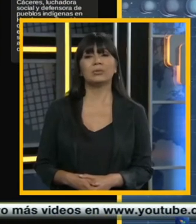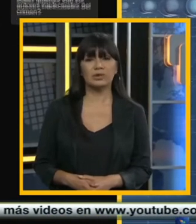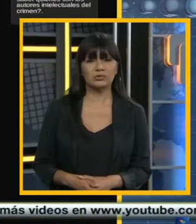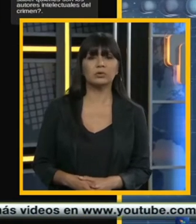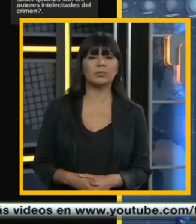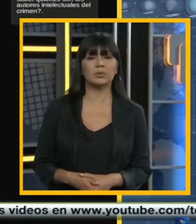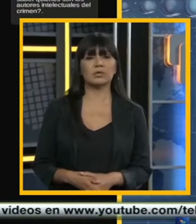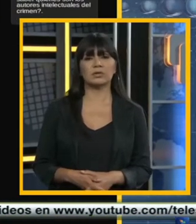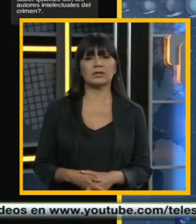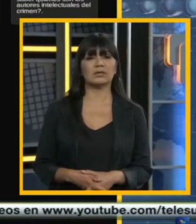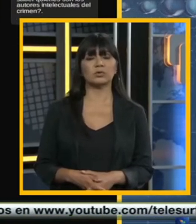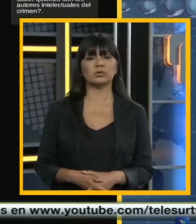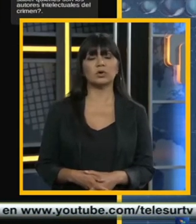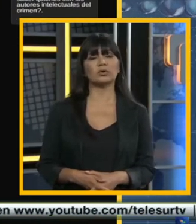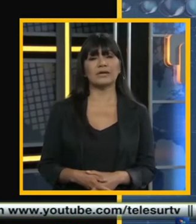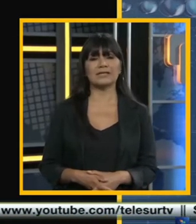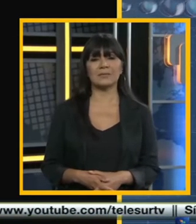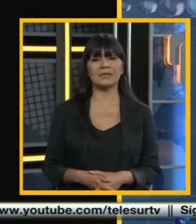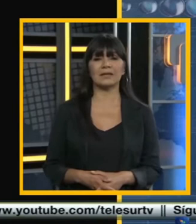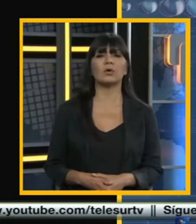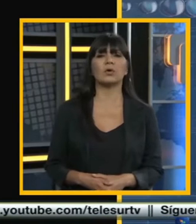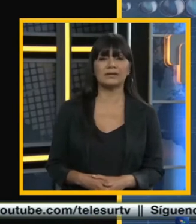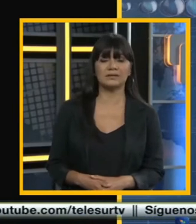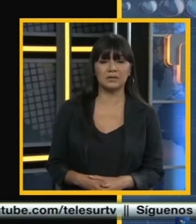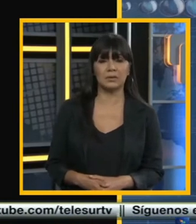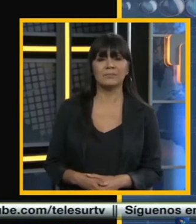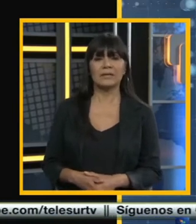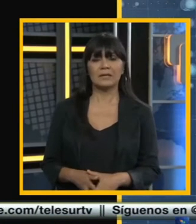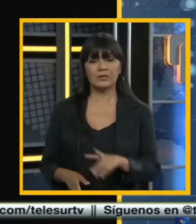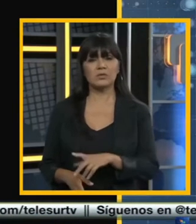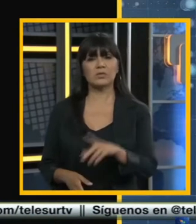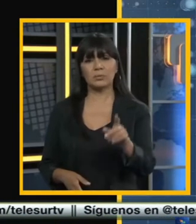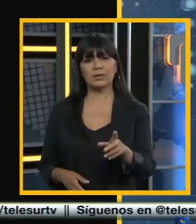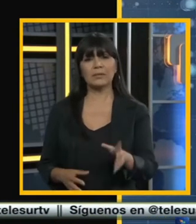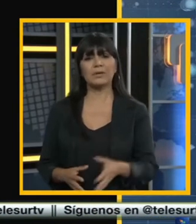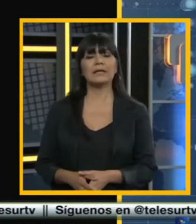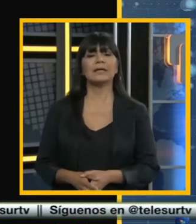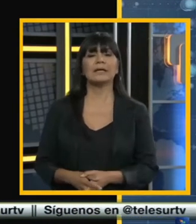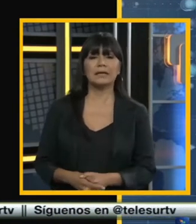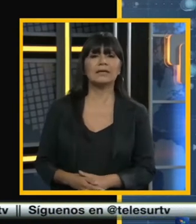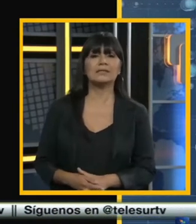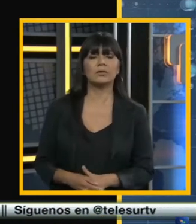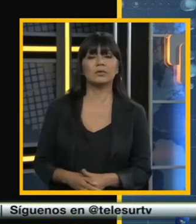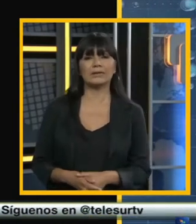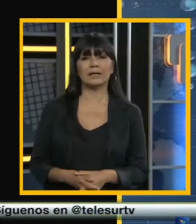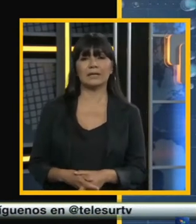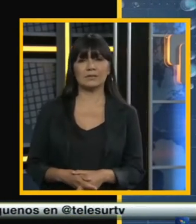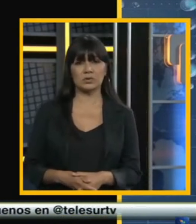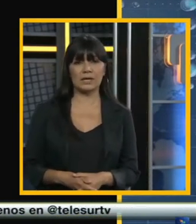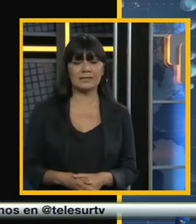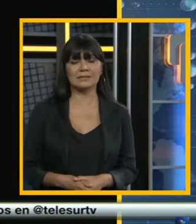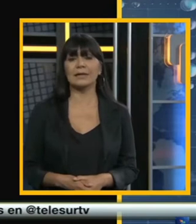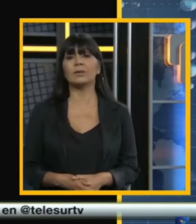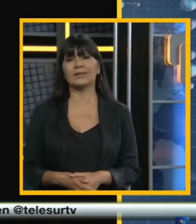y la votación del proyecto de resolución contra esa medida coercitiva. Información que pueden ampliar ingresando a nuestras